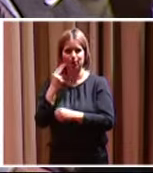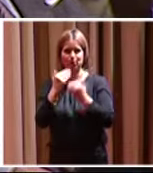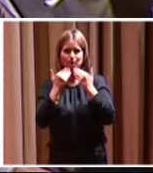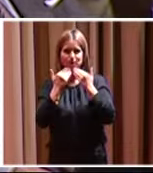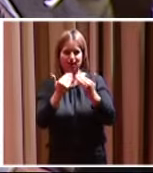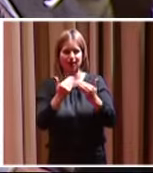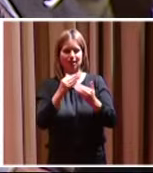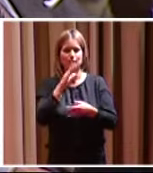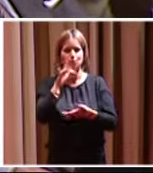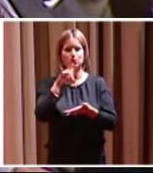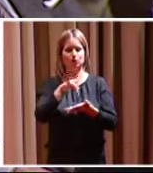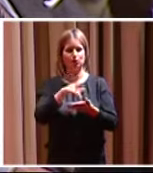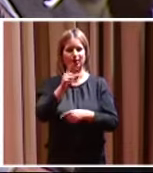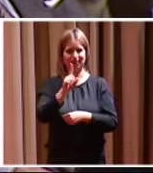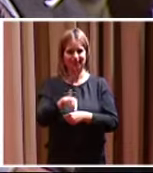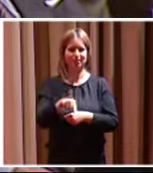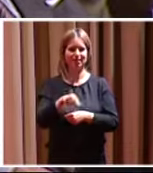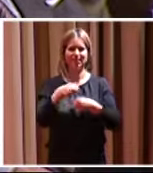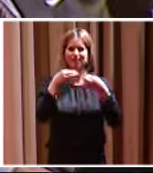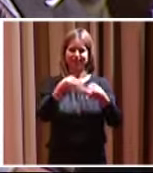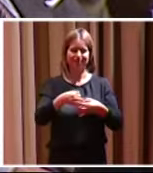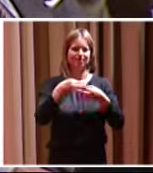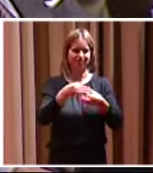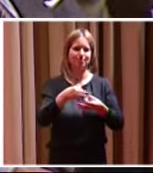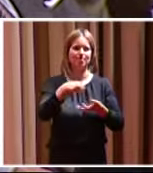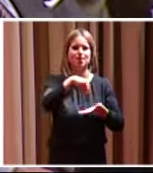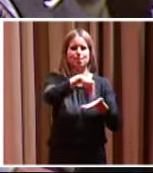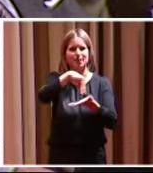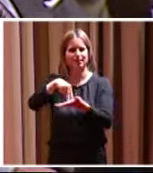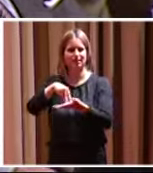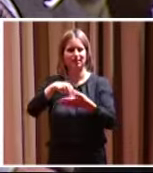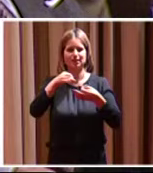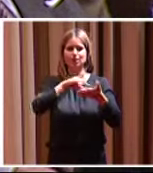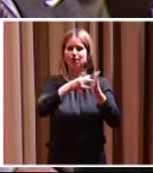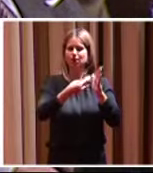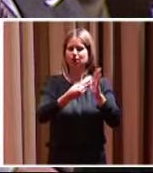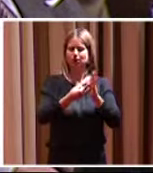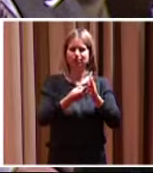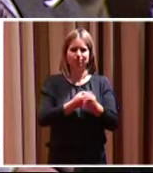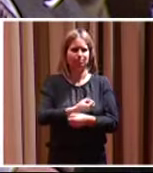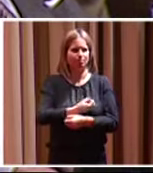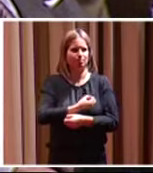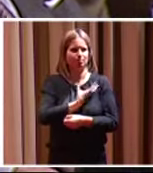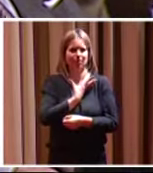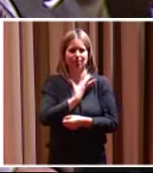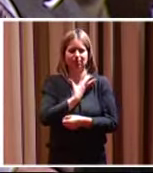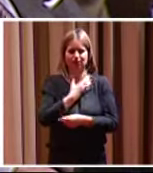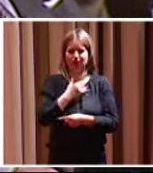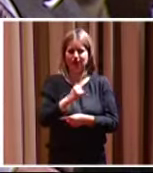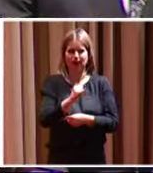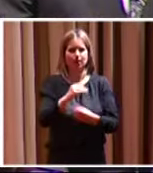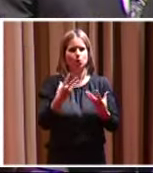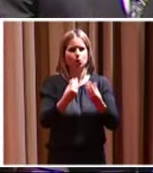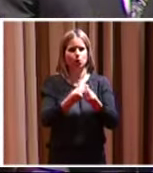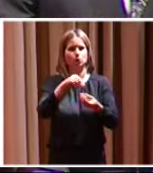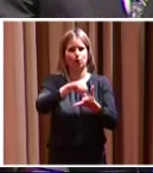gracias por estar también presente y colaborando en ese proyecto tan apasionante que tenemos el